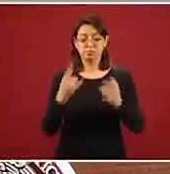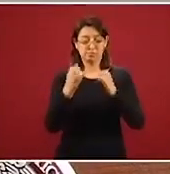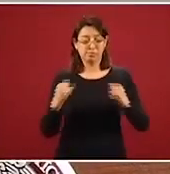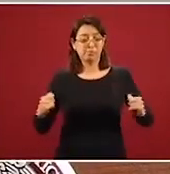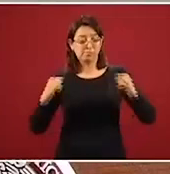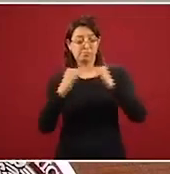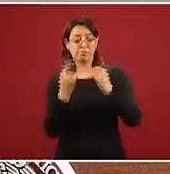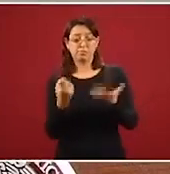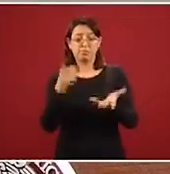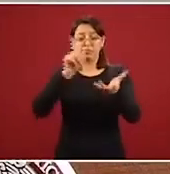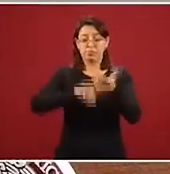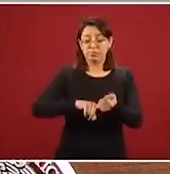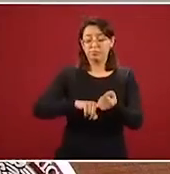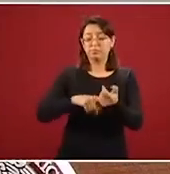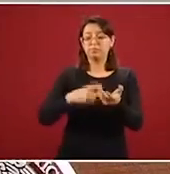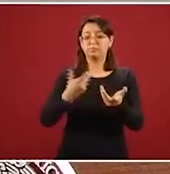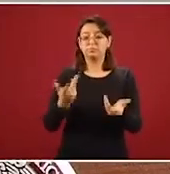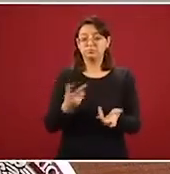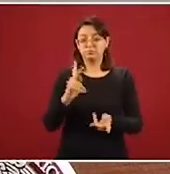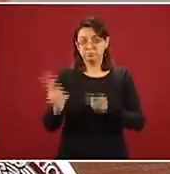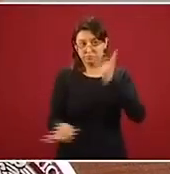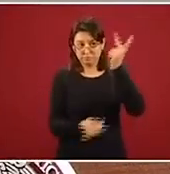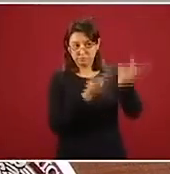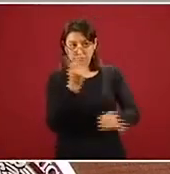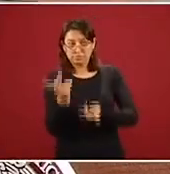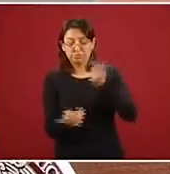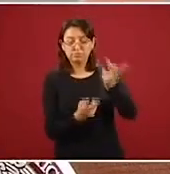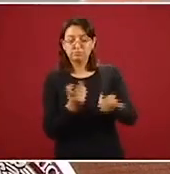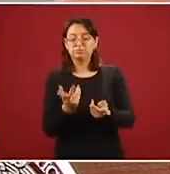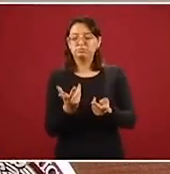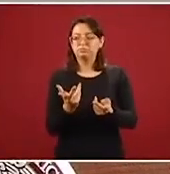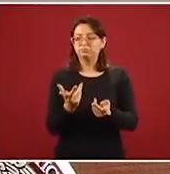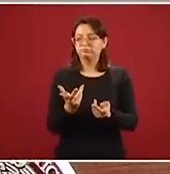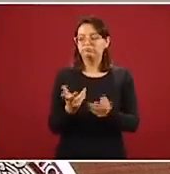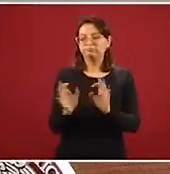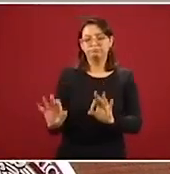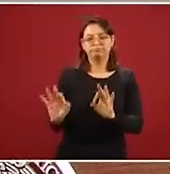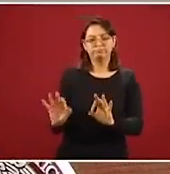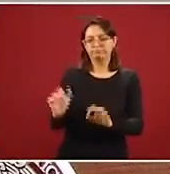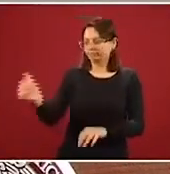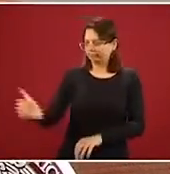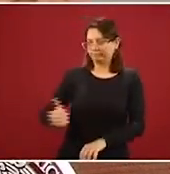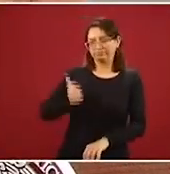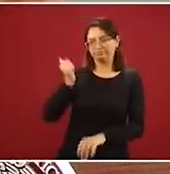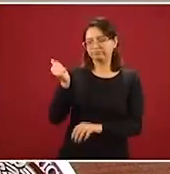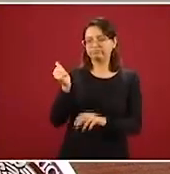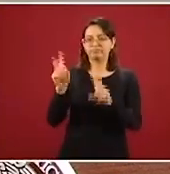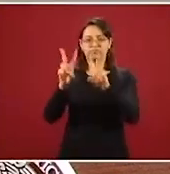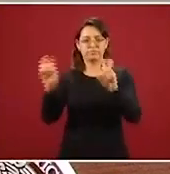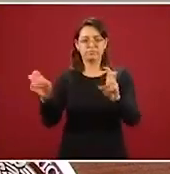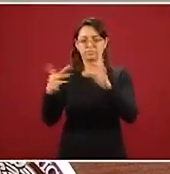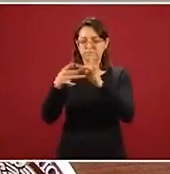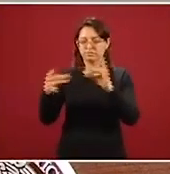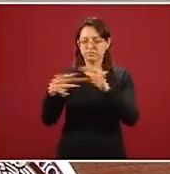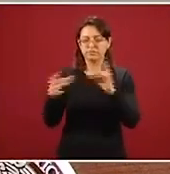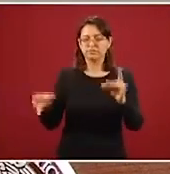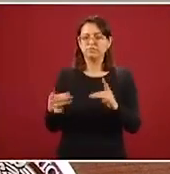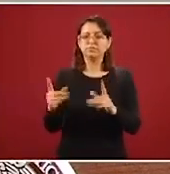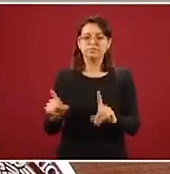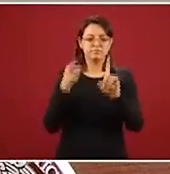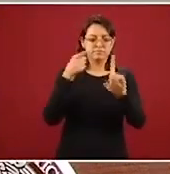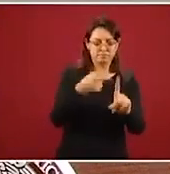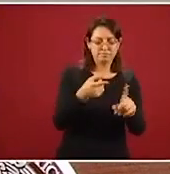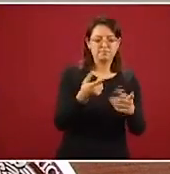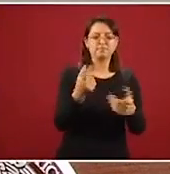instituciones este tipo de cuestiones es justamente poderlas precisar, poder hablar de un medicamento en específico, en